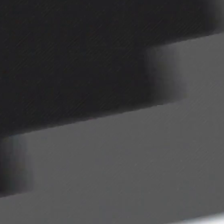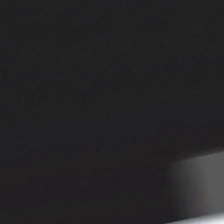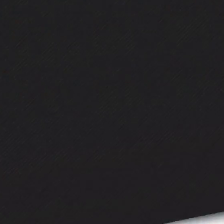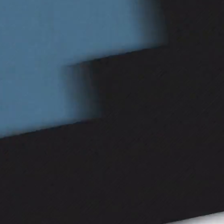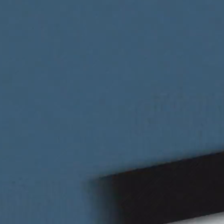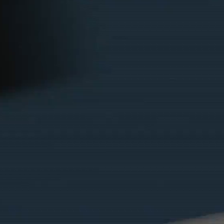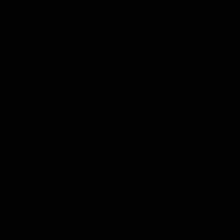levanta